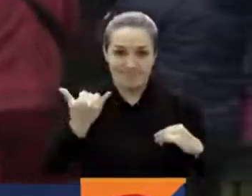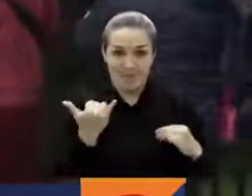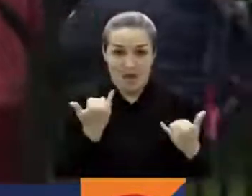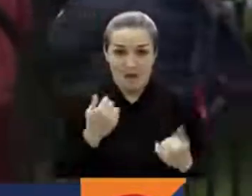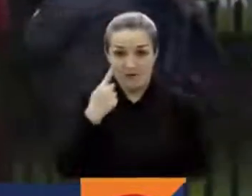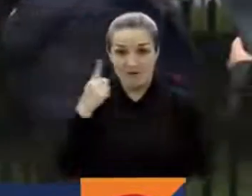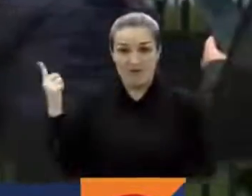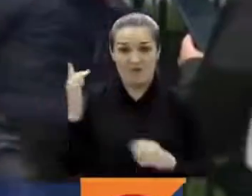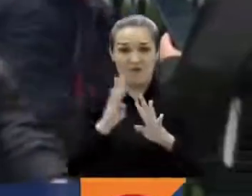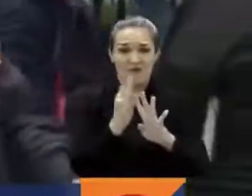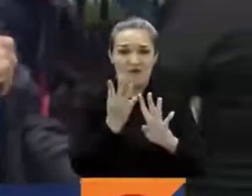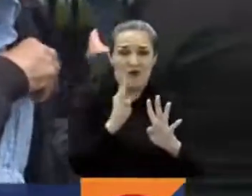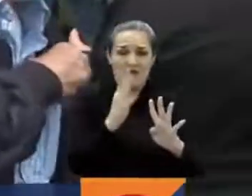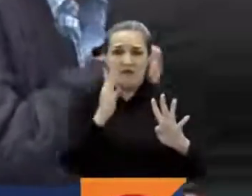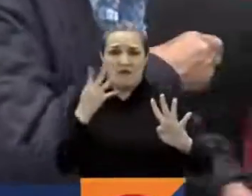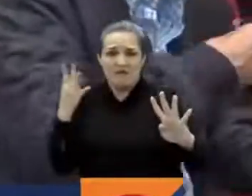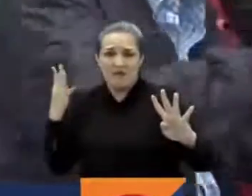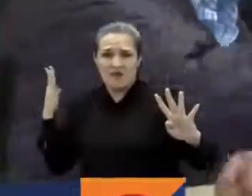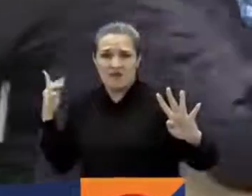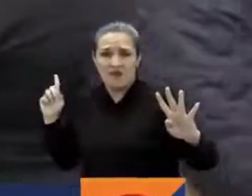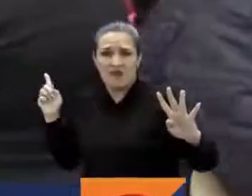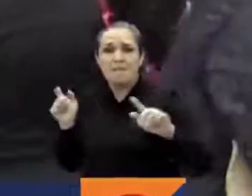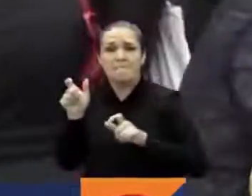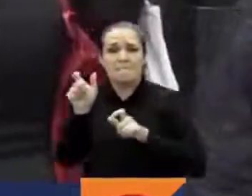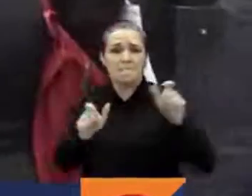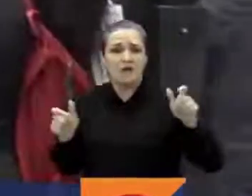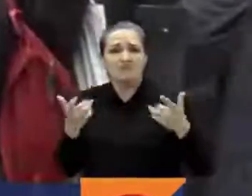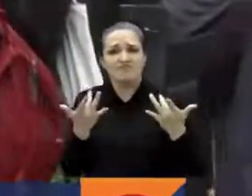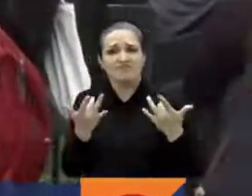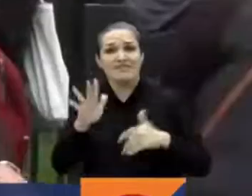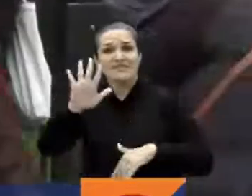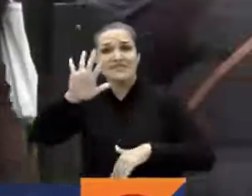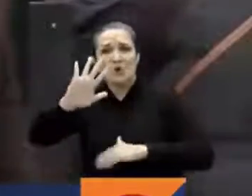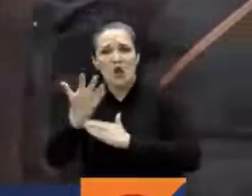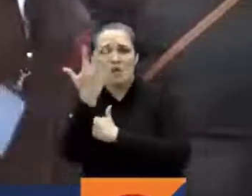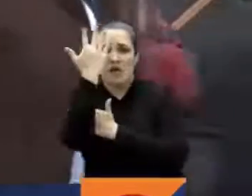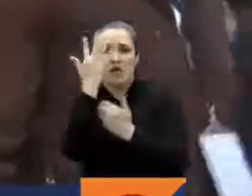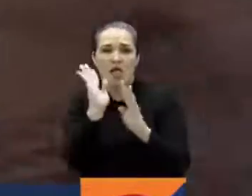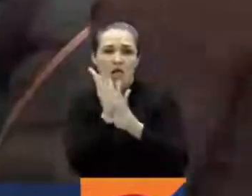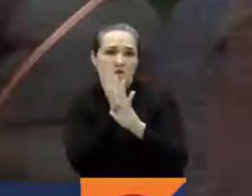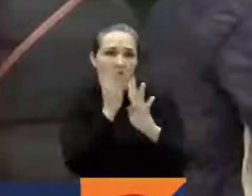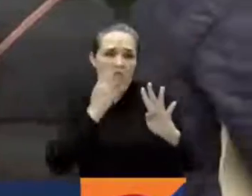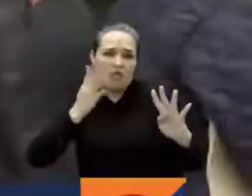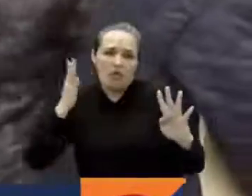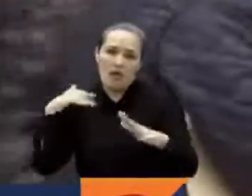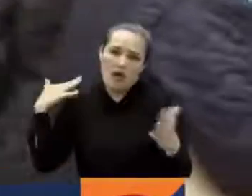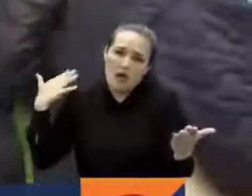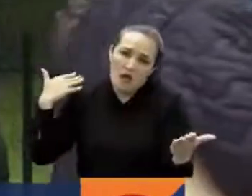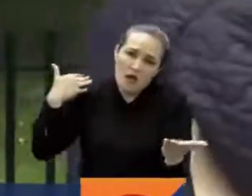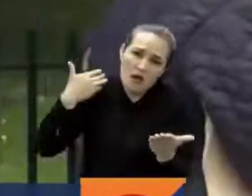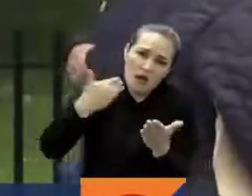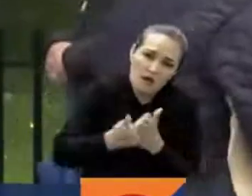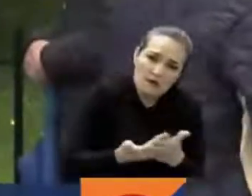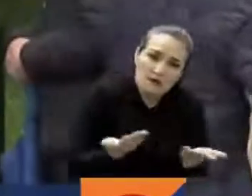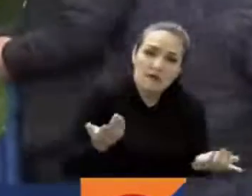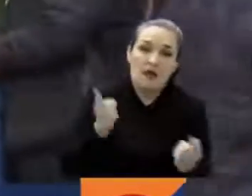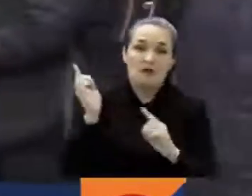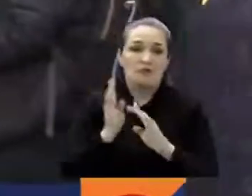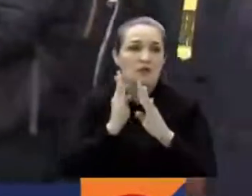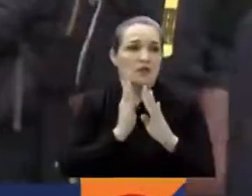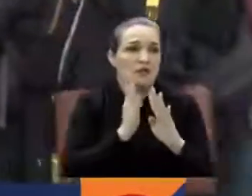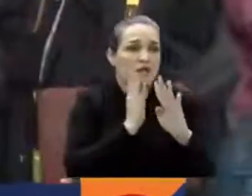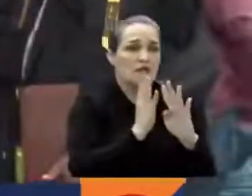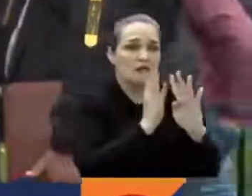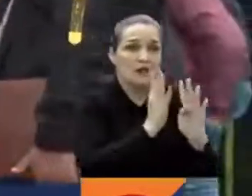momento, esta es la fila. Muchas de estas personas están aquí desde las 5 de la mañana. Los contribuyentes aseguran que a la hora de pagar su